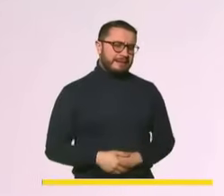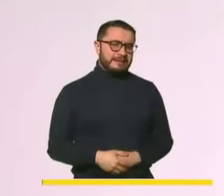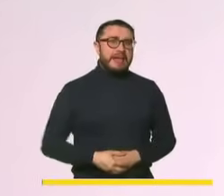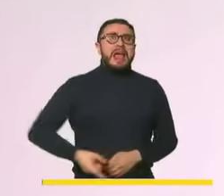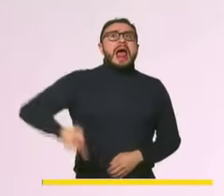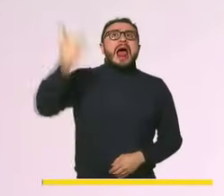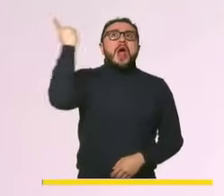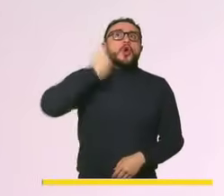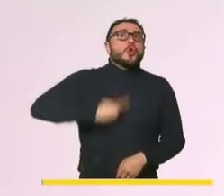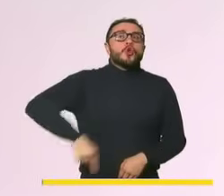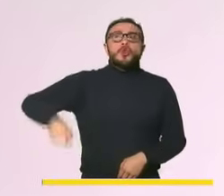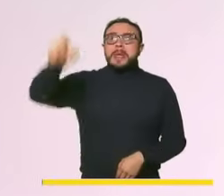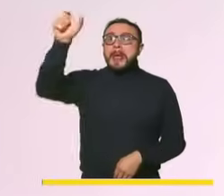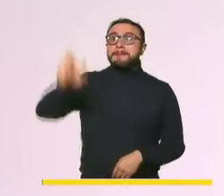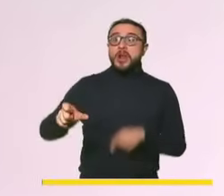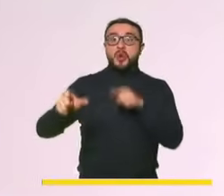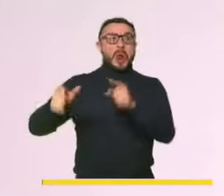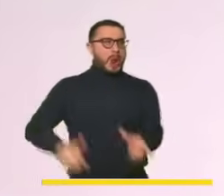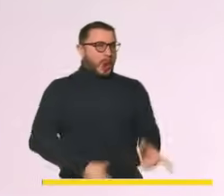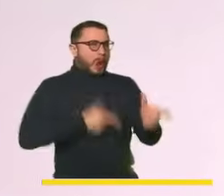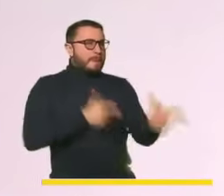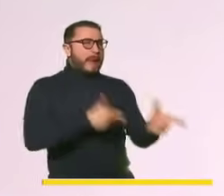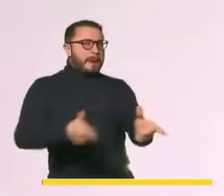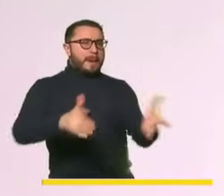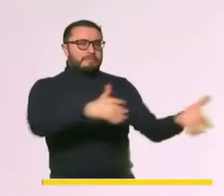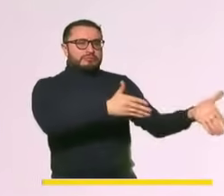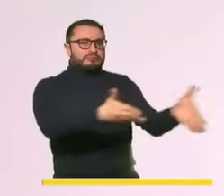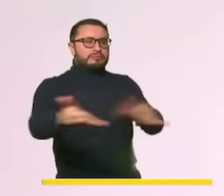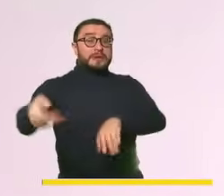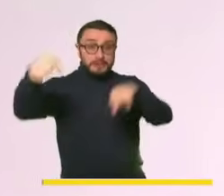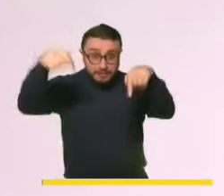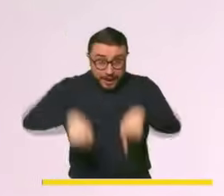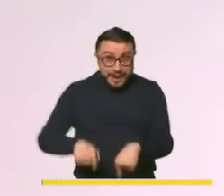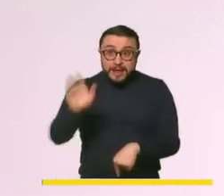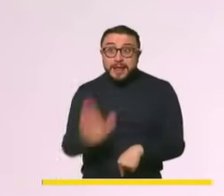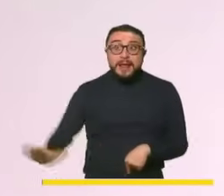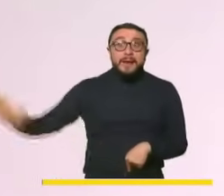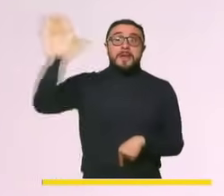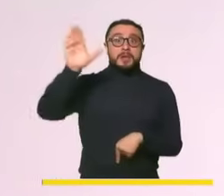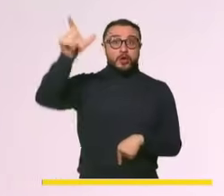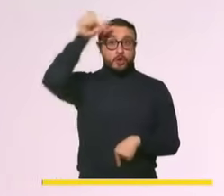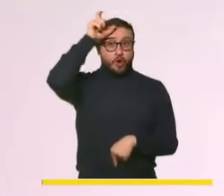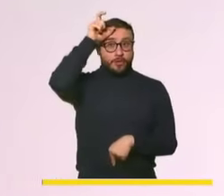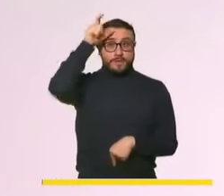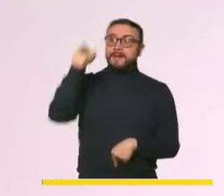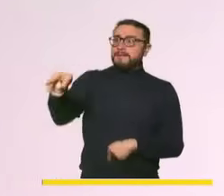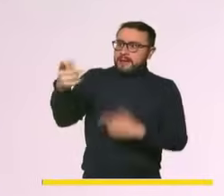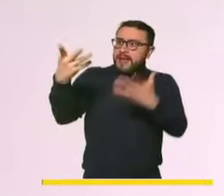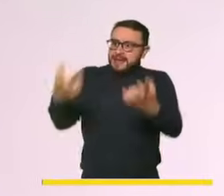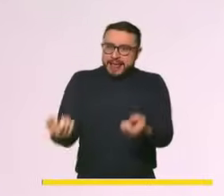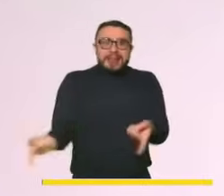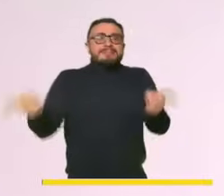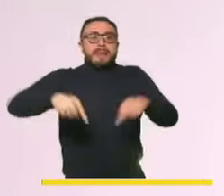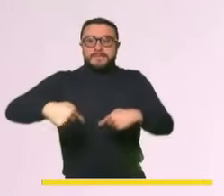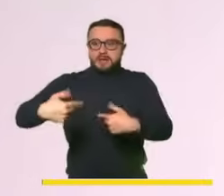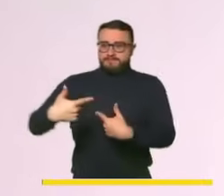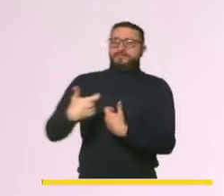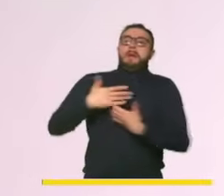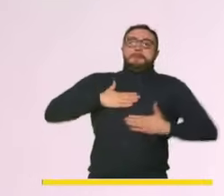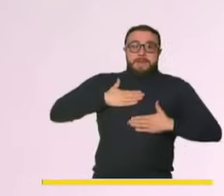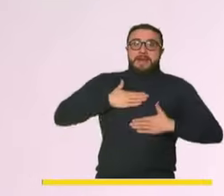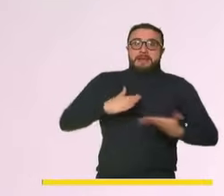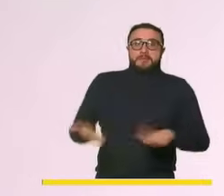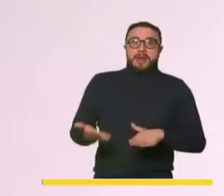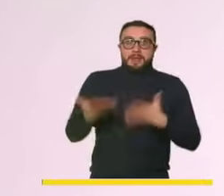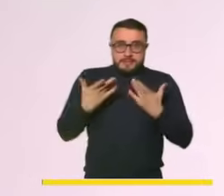un personaje que mataba gente aquí en Córdoba, queriendo él también asesinarme,